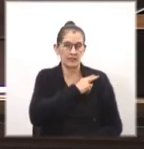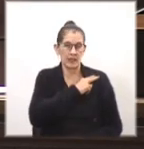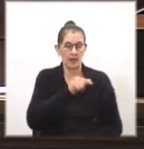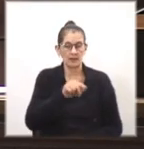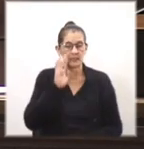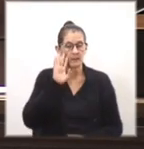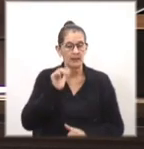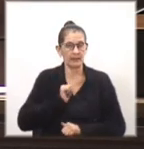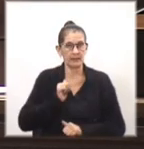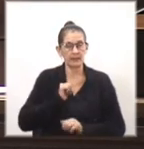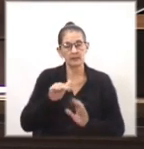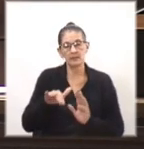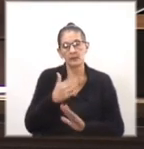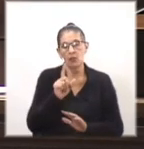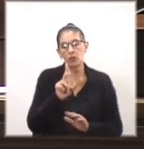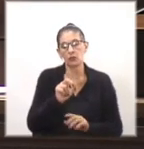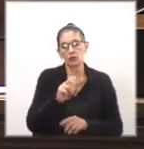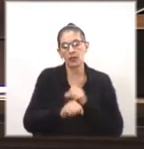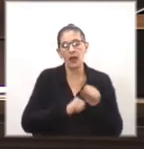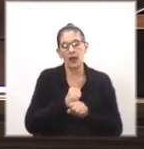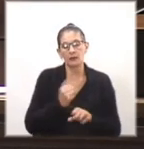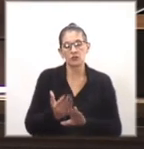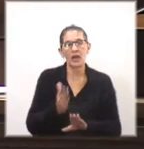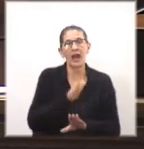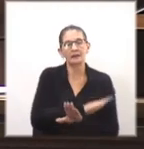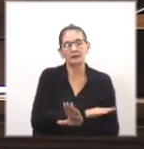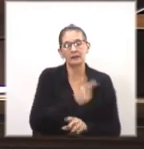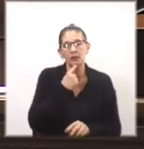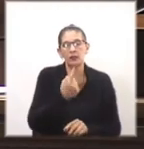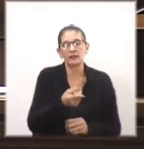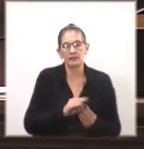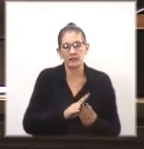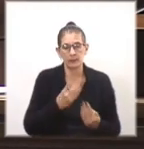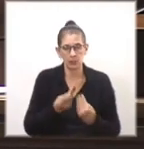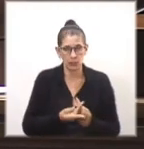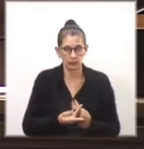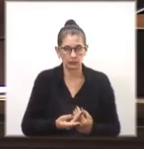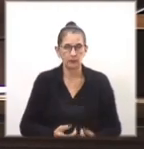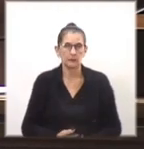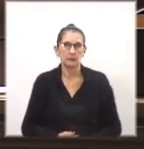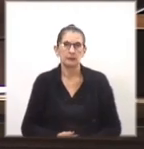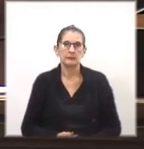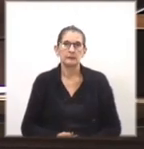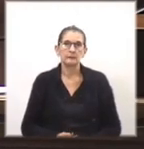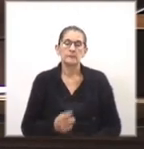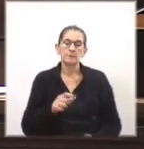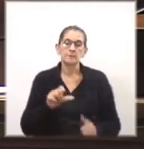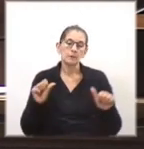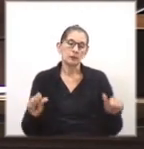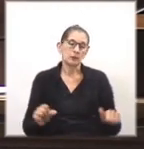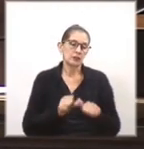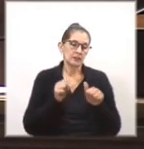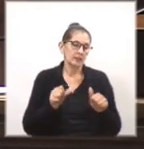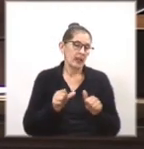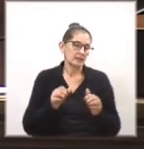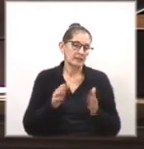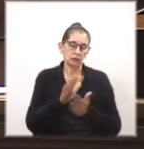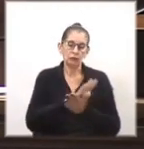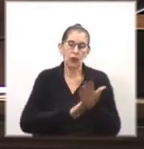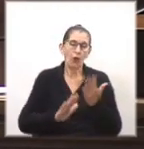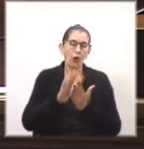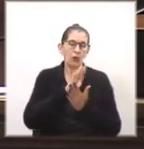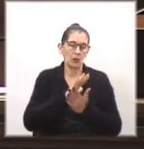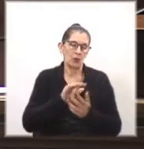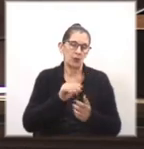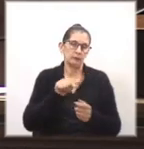se retiren hasta 12 años antes de lo que el proyecto establece. Se hace casi universal al régimen de ahorro